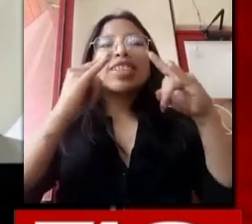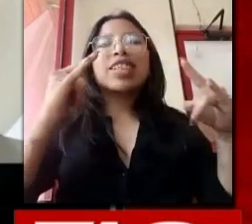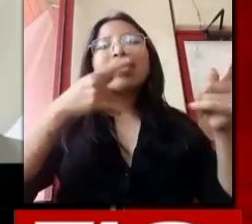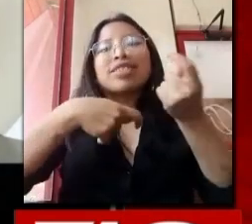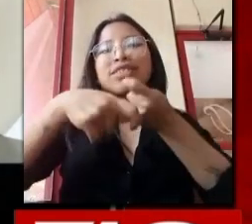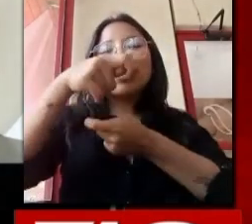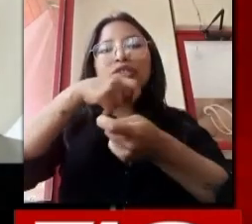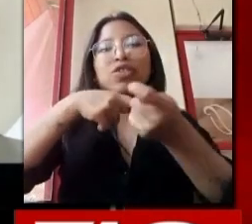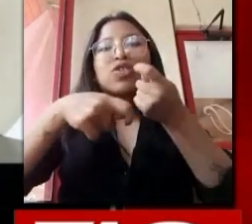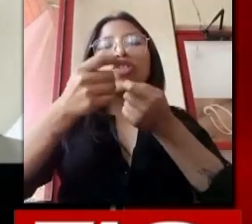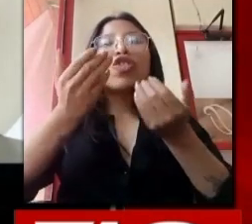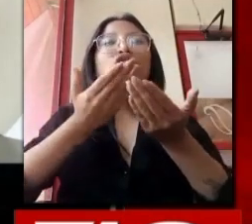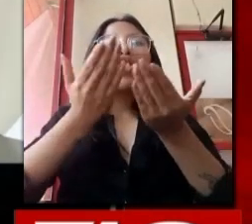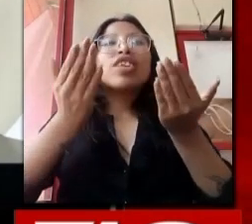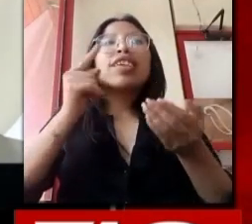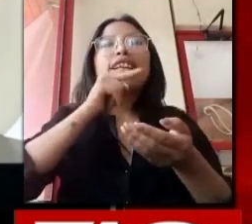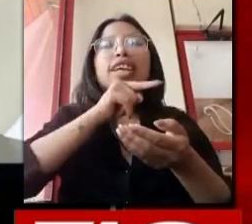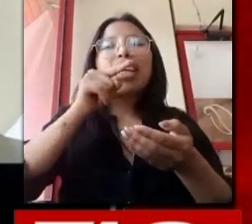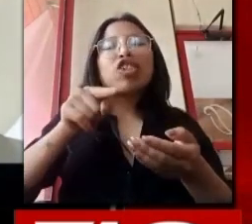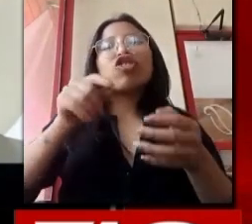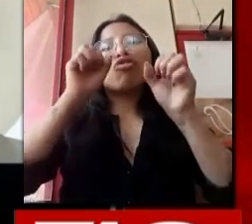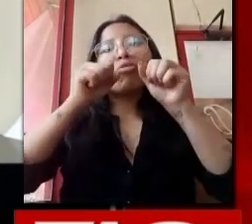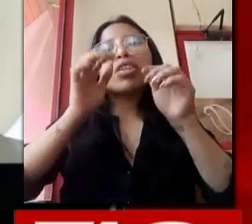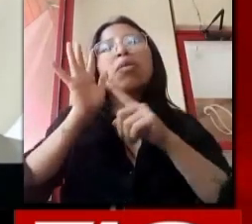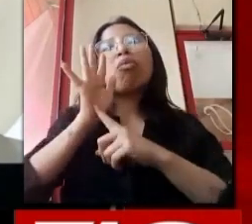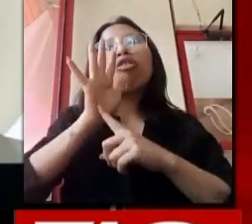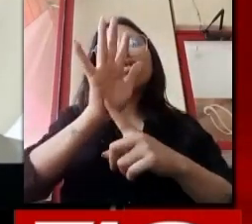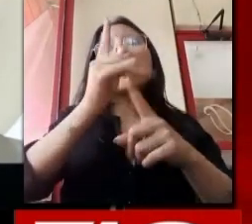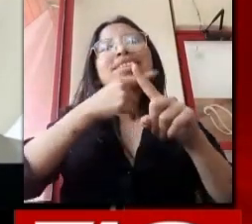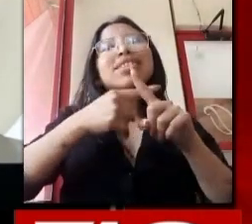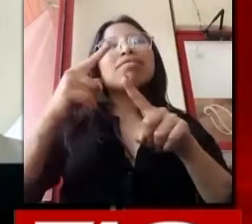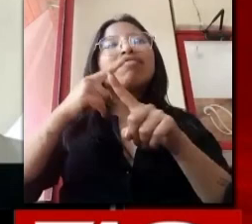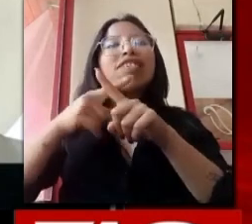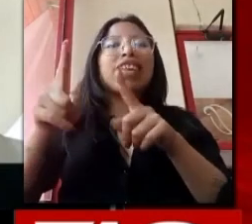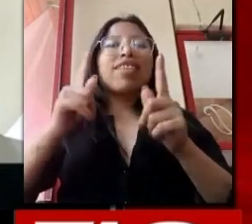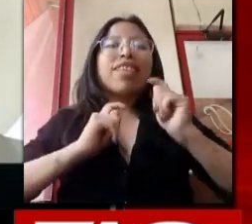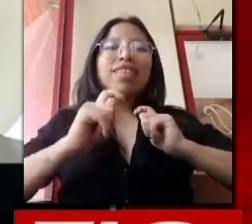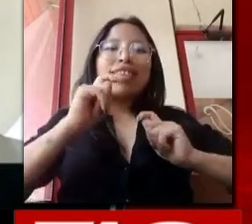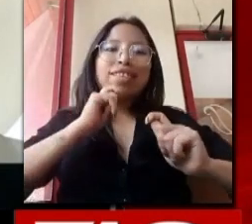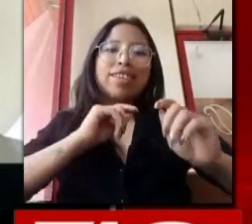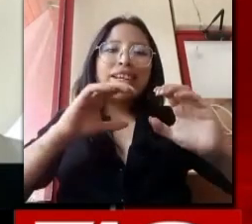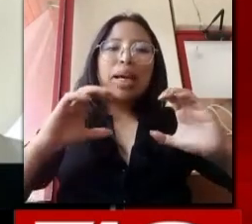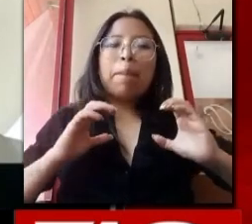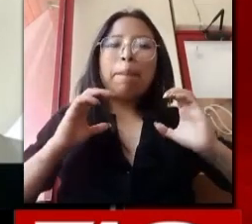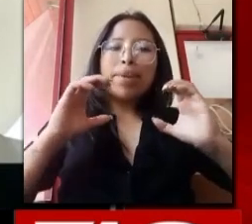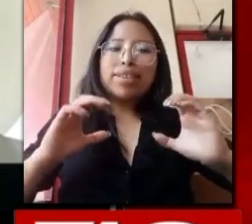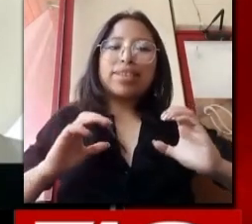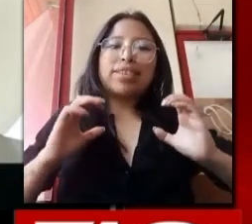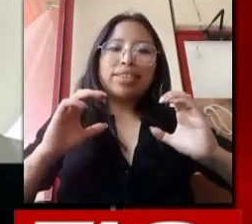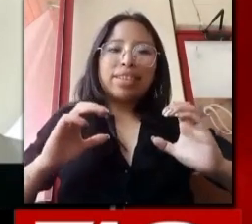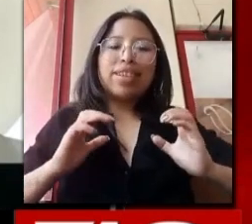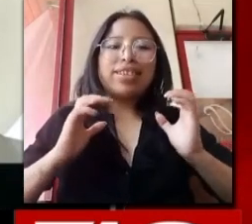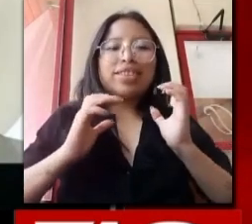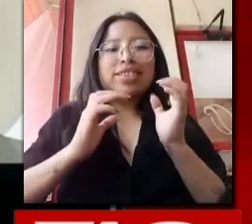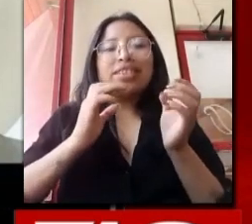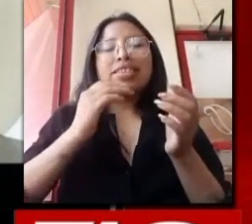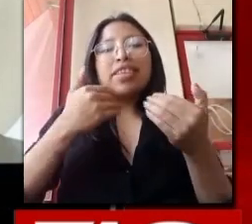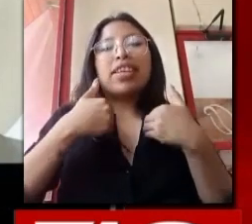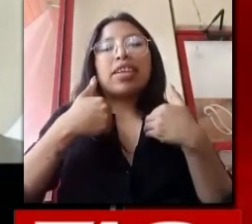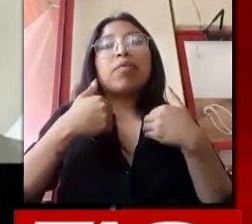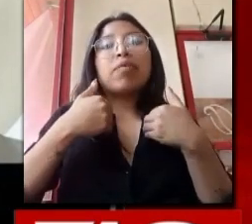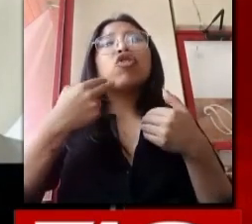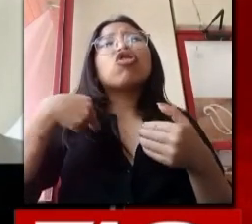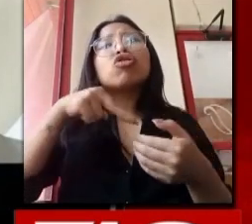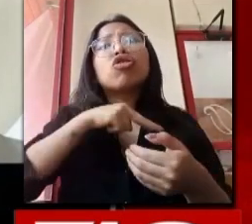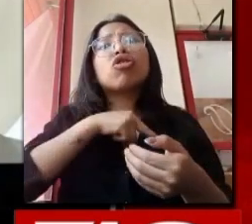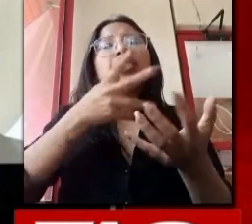van a también mostrar diferentes talentos Bien. Que nuestros hermanos y hermanas tienen. Y lo que queremos nosotros decir, ¿no?